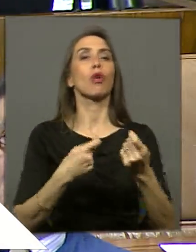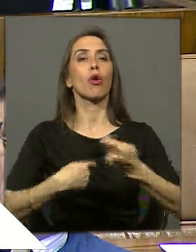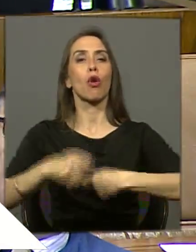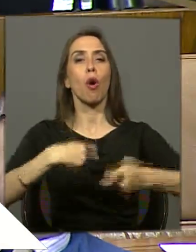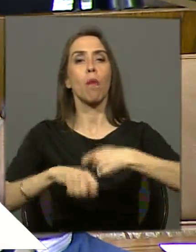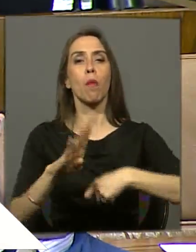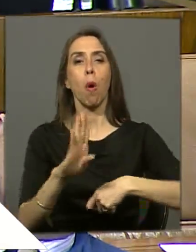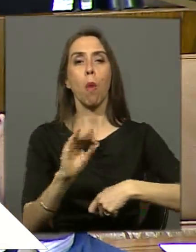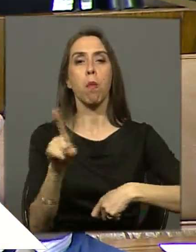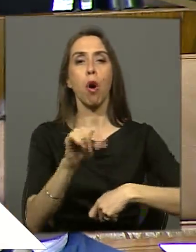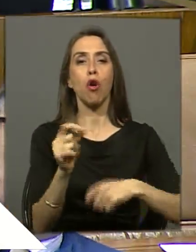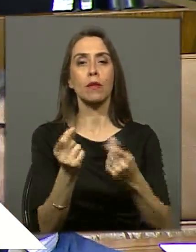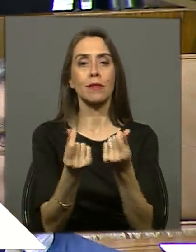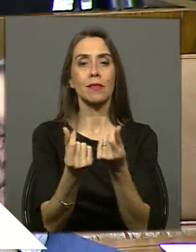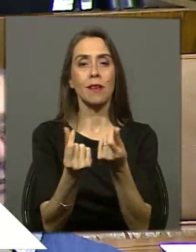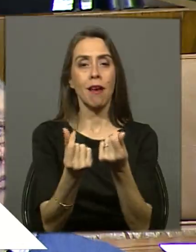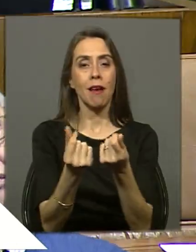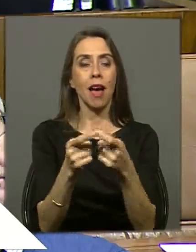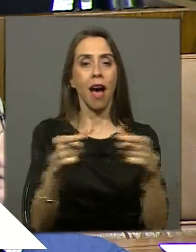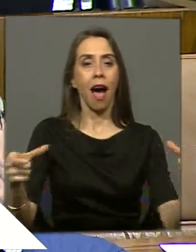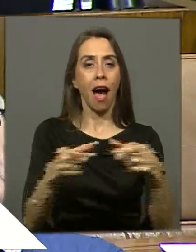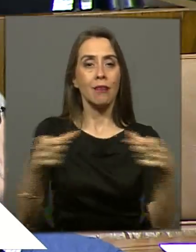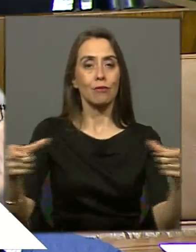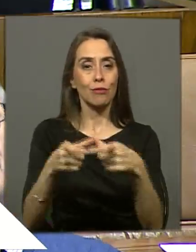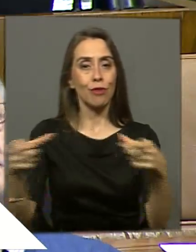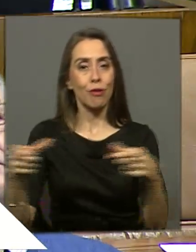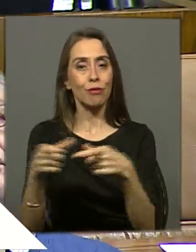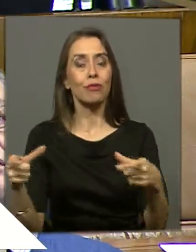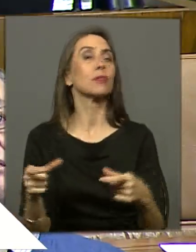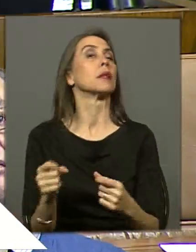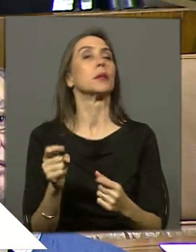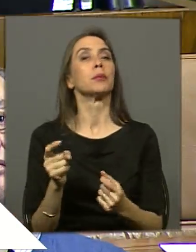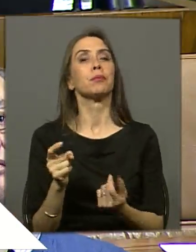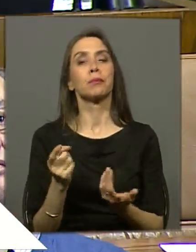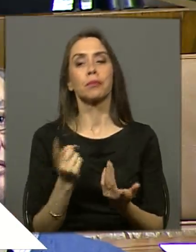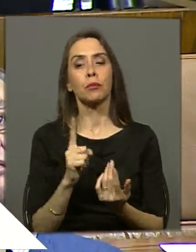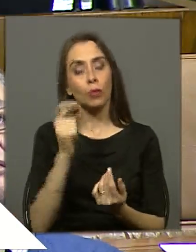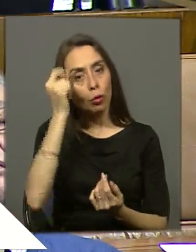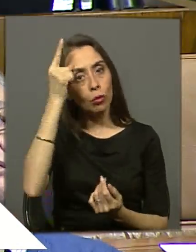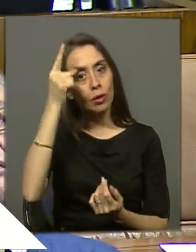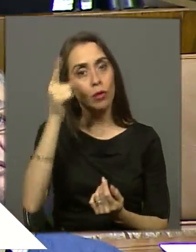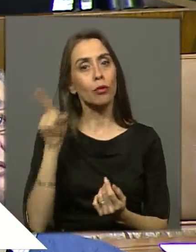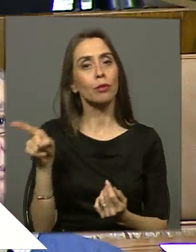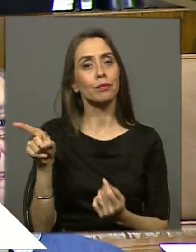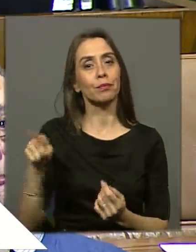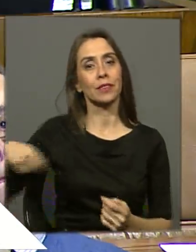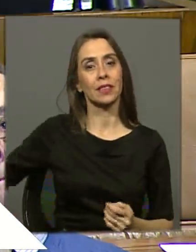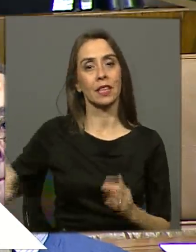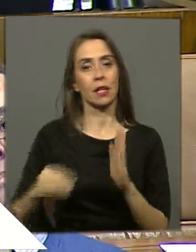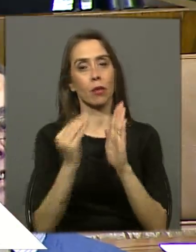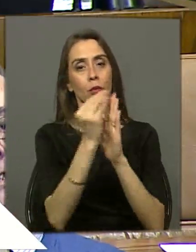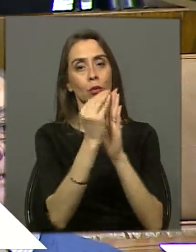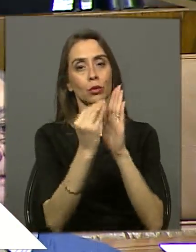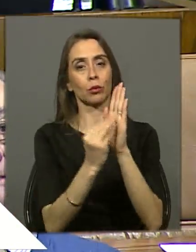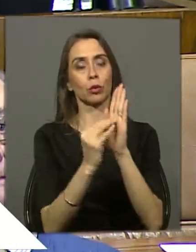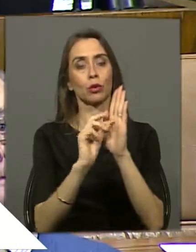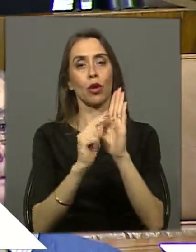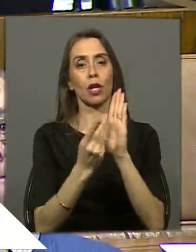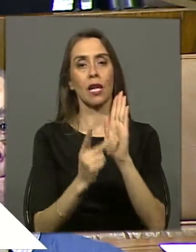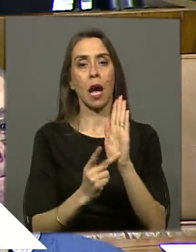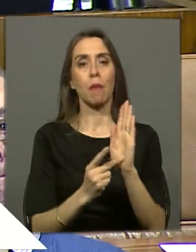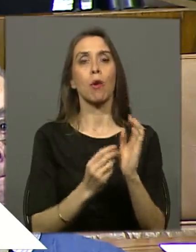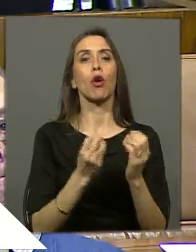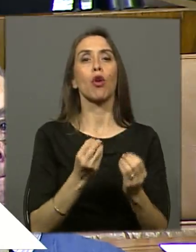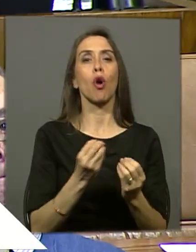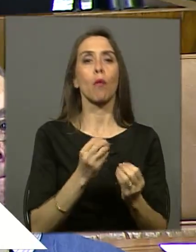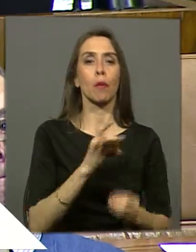pero lo que me preocupa digamos y que no entiendo es los cambios que hizo el Senado en materia de exportación